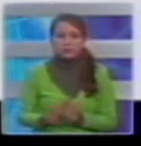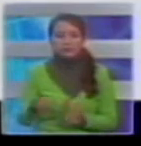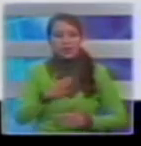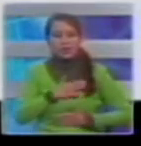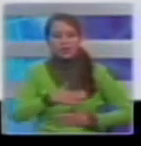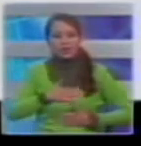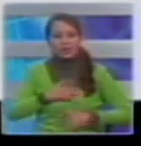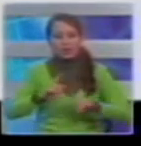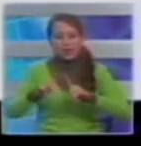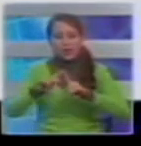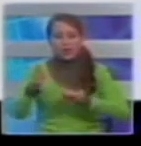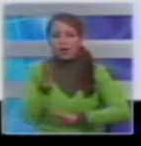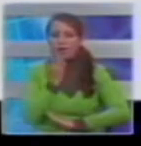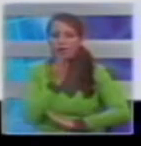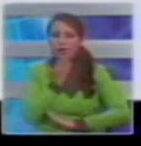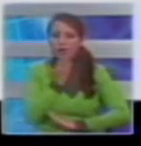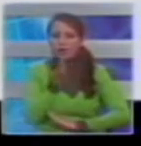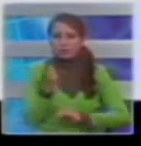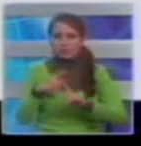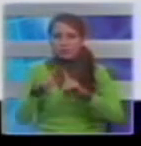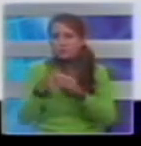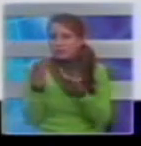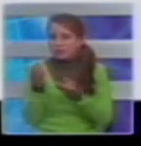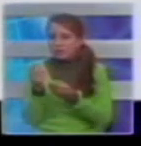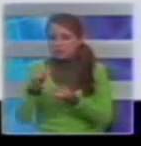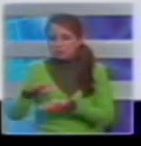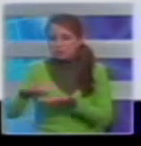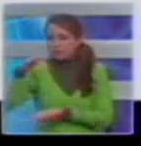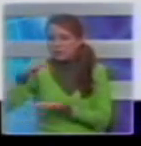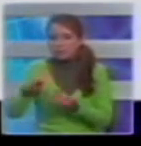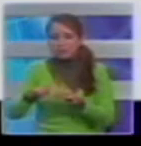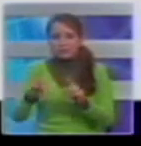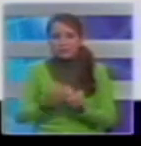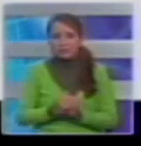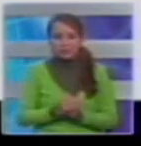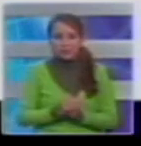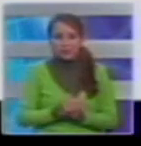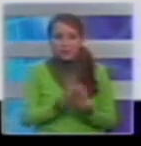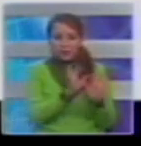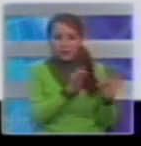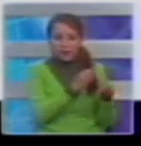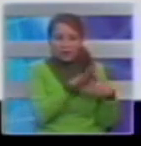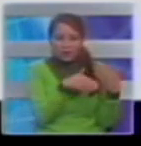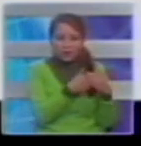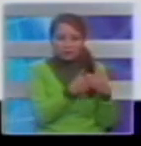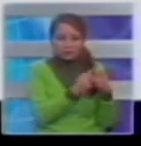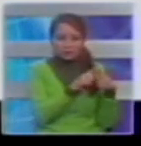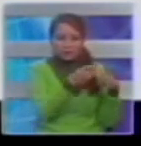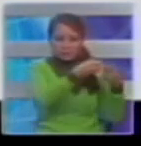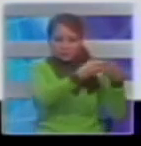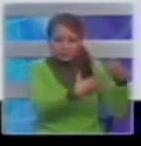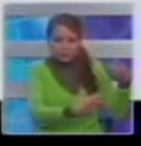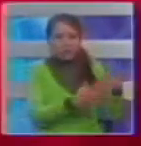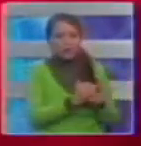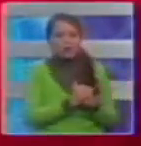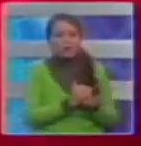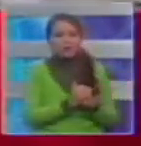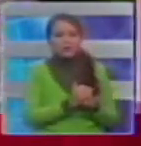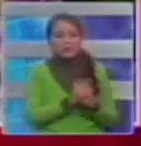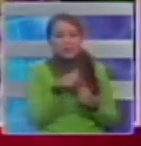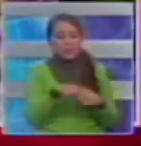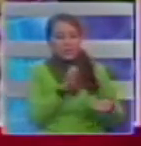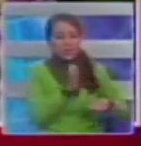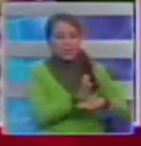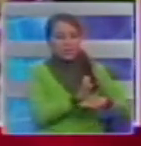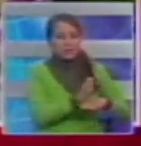Disfrutarán, hay varios colores, hay varios tamaños. Ya vamos a hablar, Iván, precisamente de toda esa variedad que vamos a encontrar. Y es que